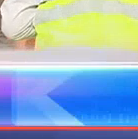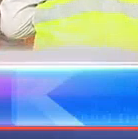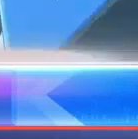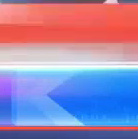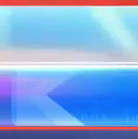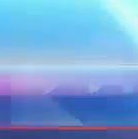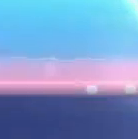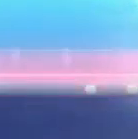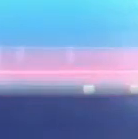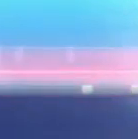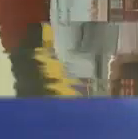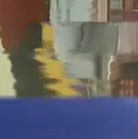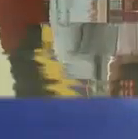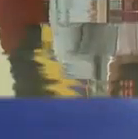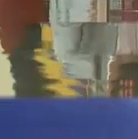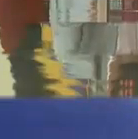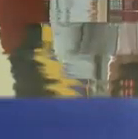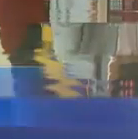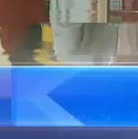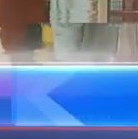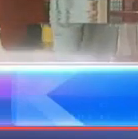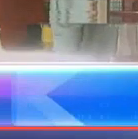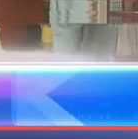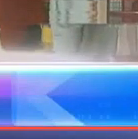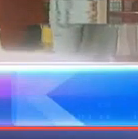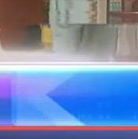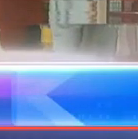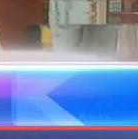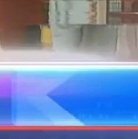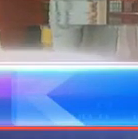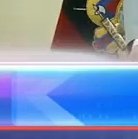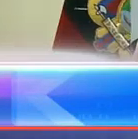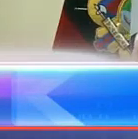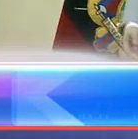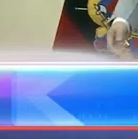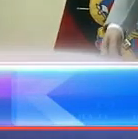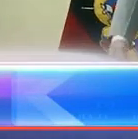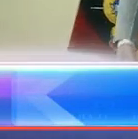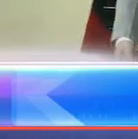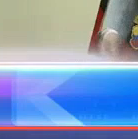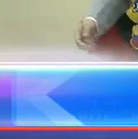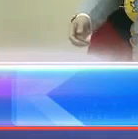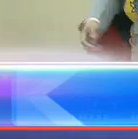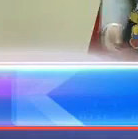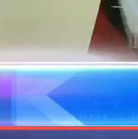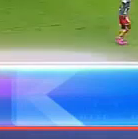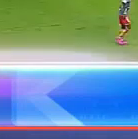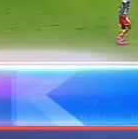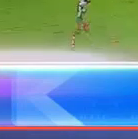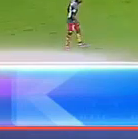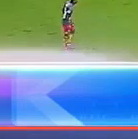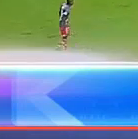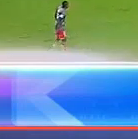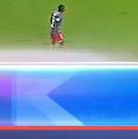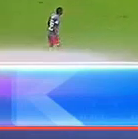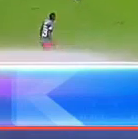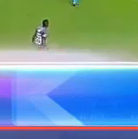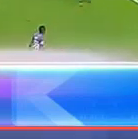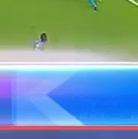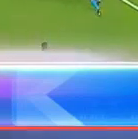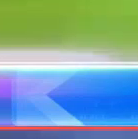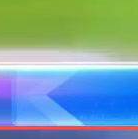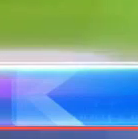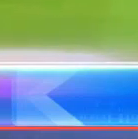aplicación. COE Nacional señala que no existen las condiciones necesarias para que los partidos